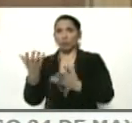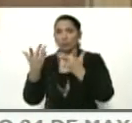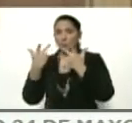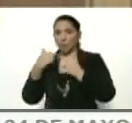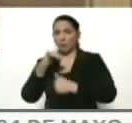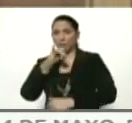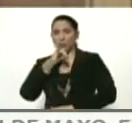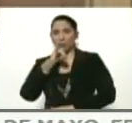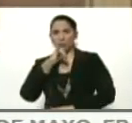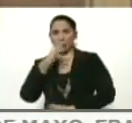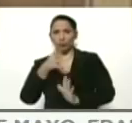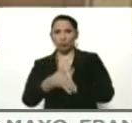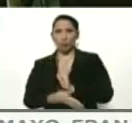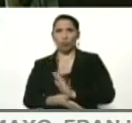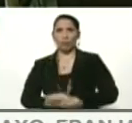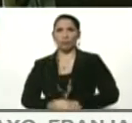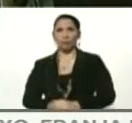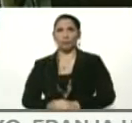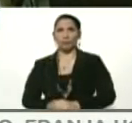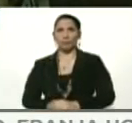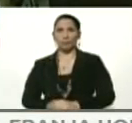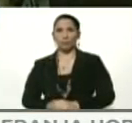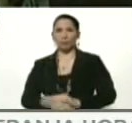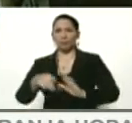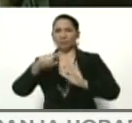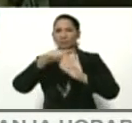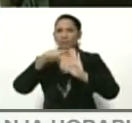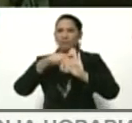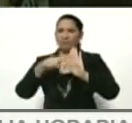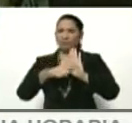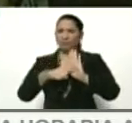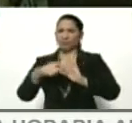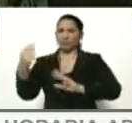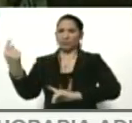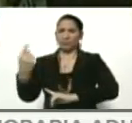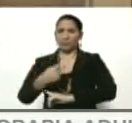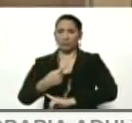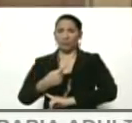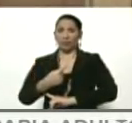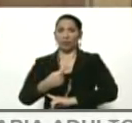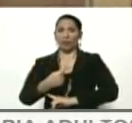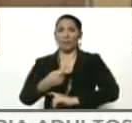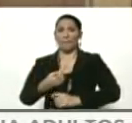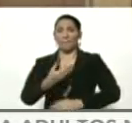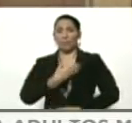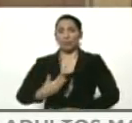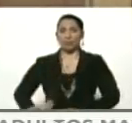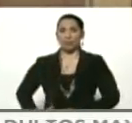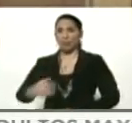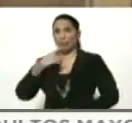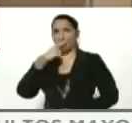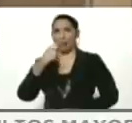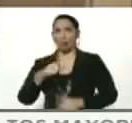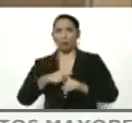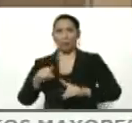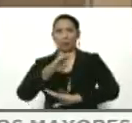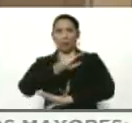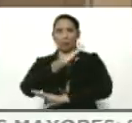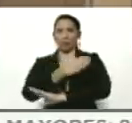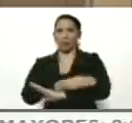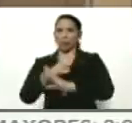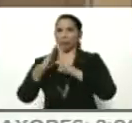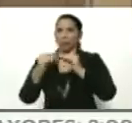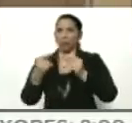actualizada sobre las indicaciones que dio el presidente Nicolás Maduro para reforzar todos